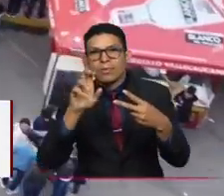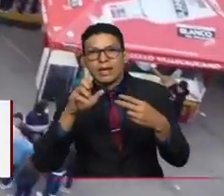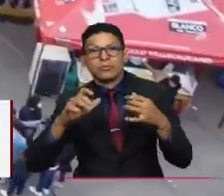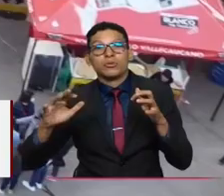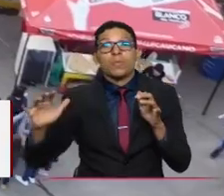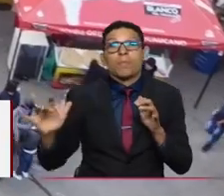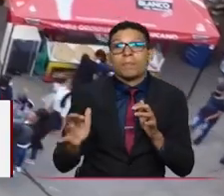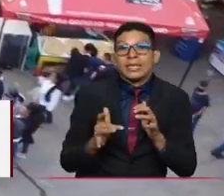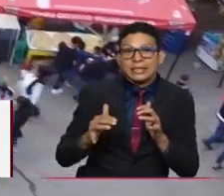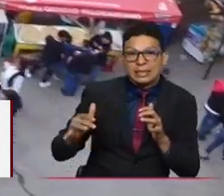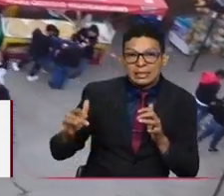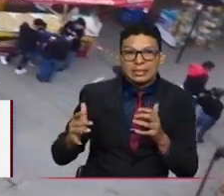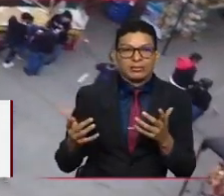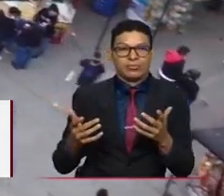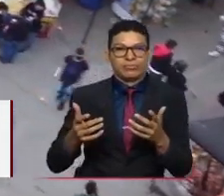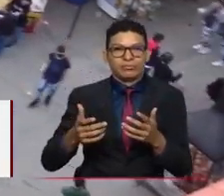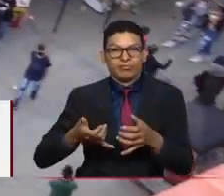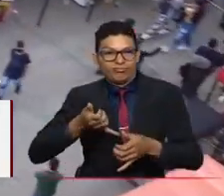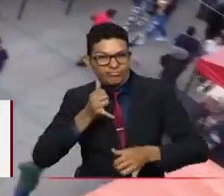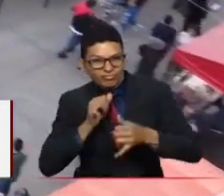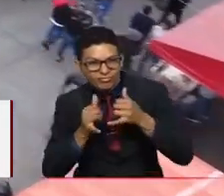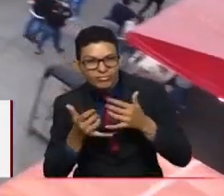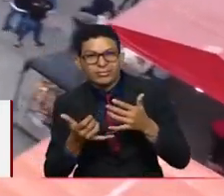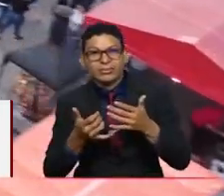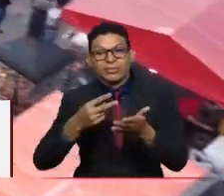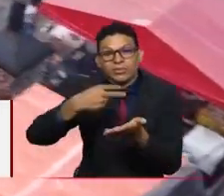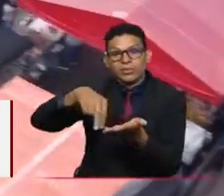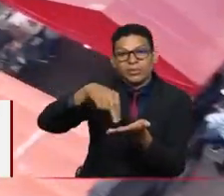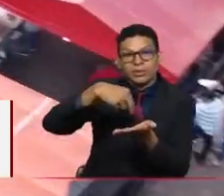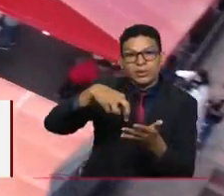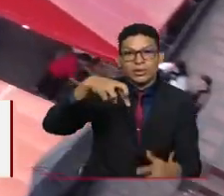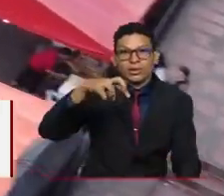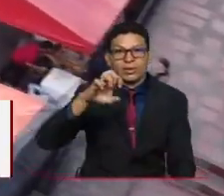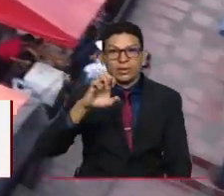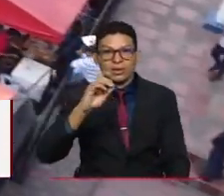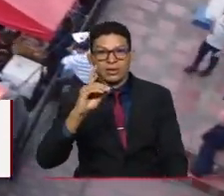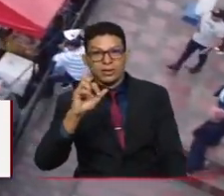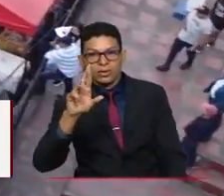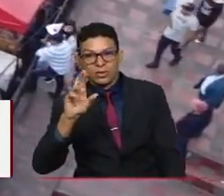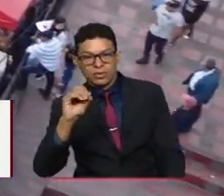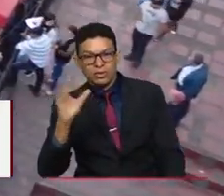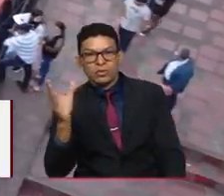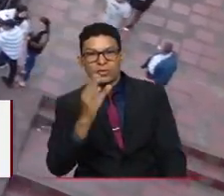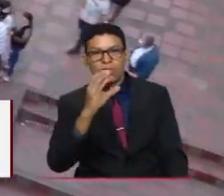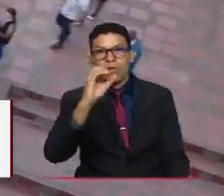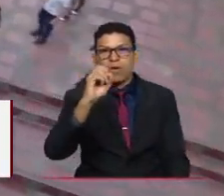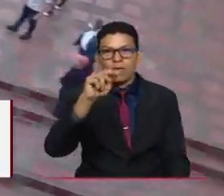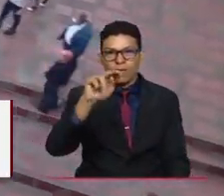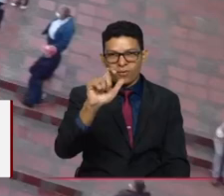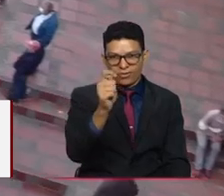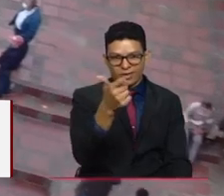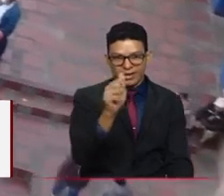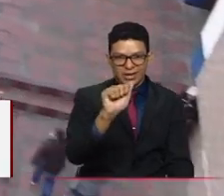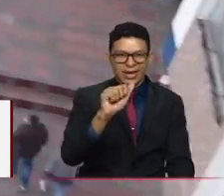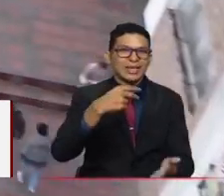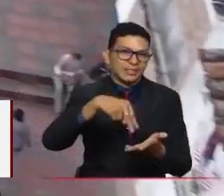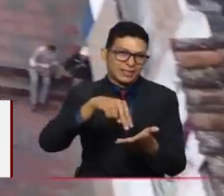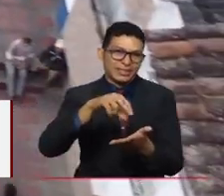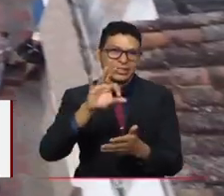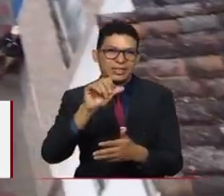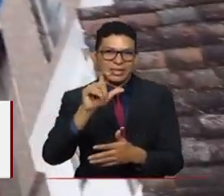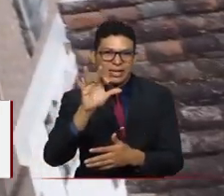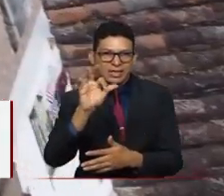Vallenato a los que nos gusta La salsita está Pedro conga eh También está los